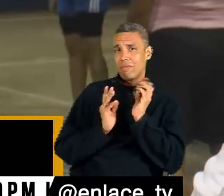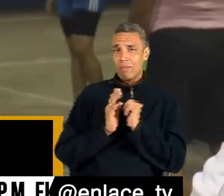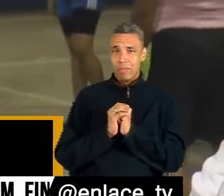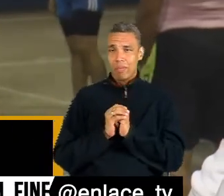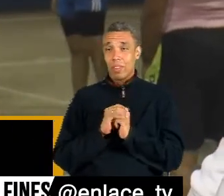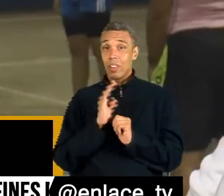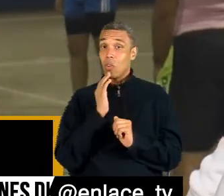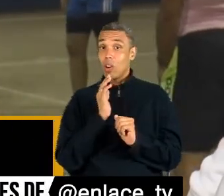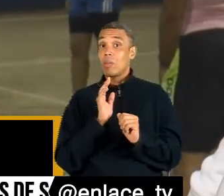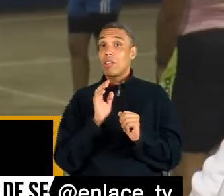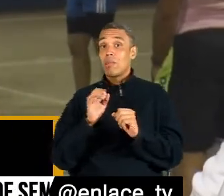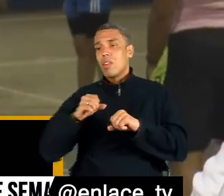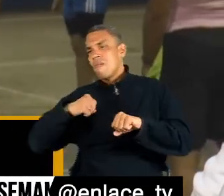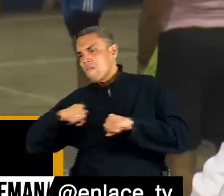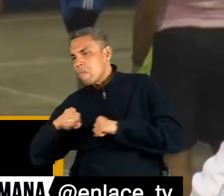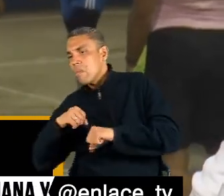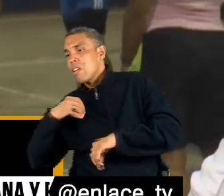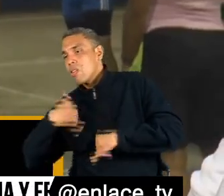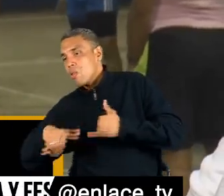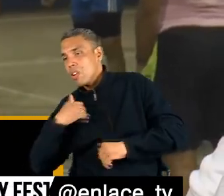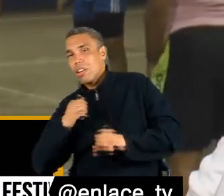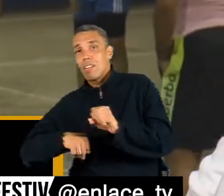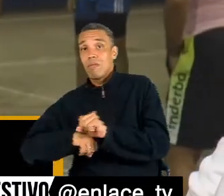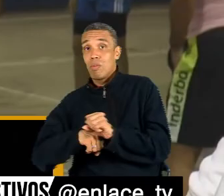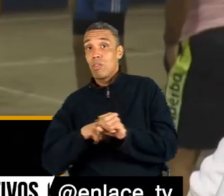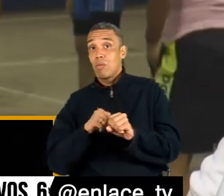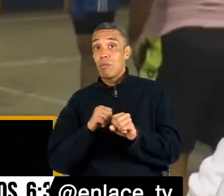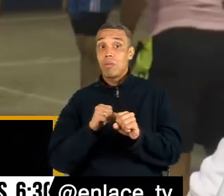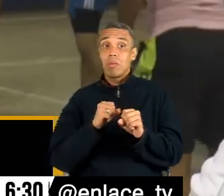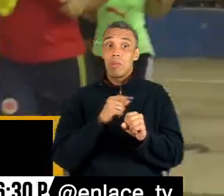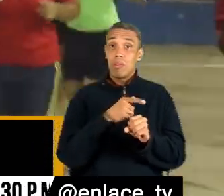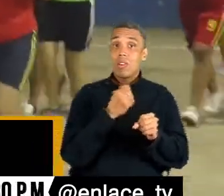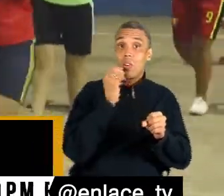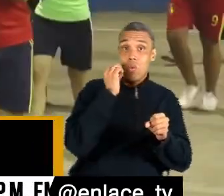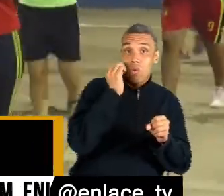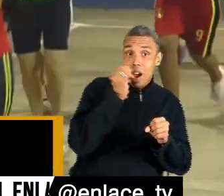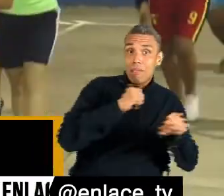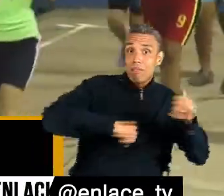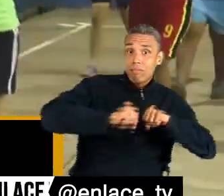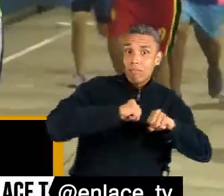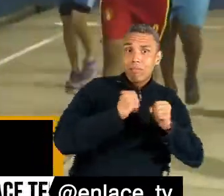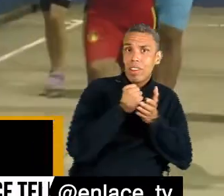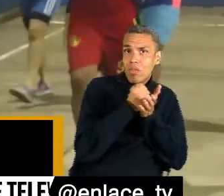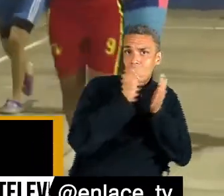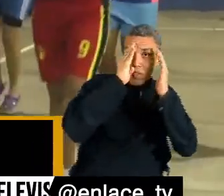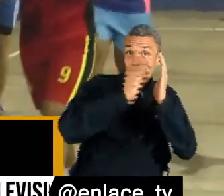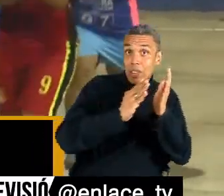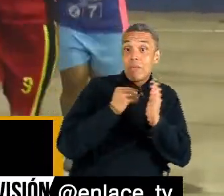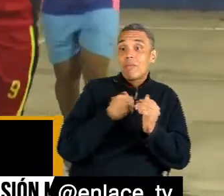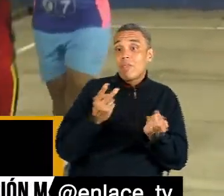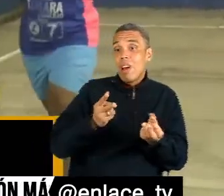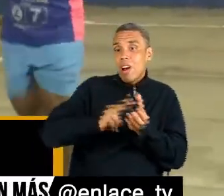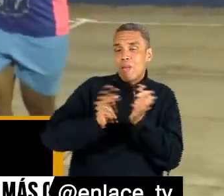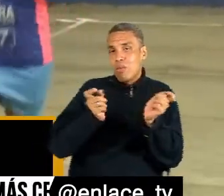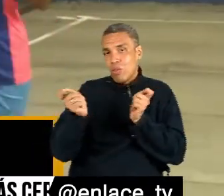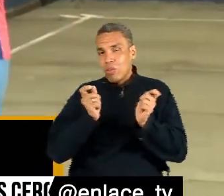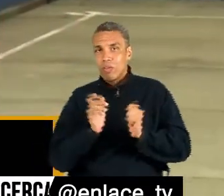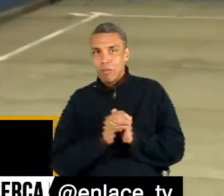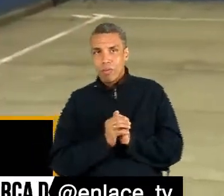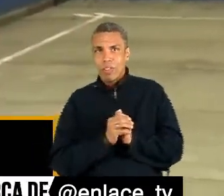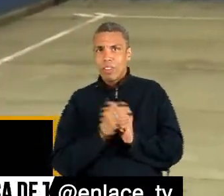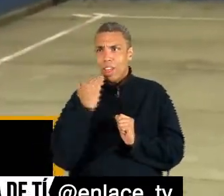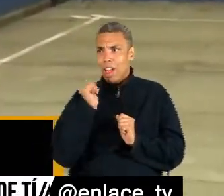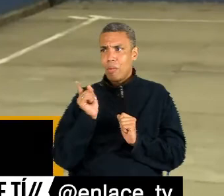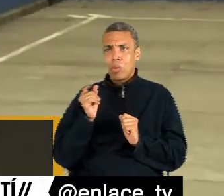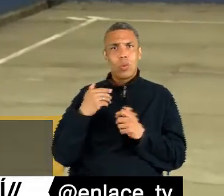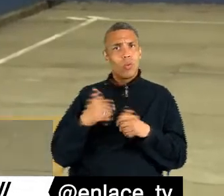noche deportista, porque hay que sacar tiempo para todo un poco. Mujeres como Pilar demuestran que el fútbol y la feminidad